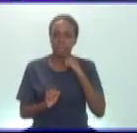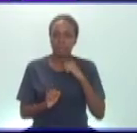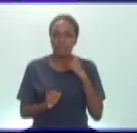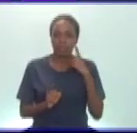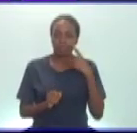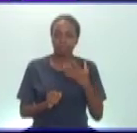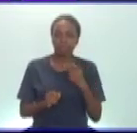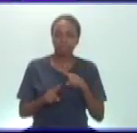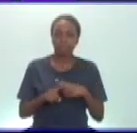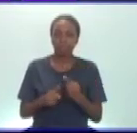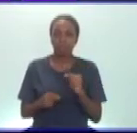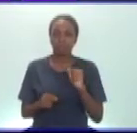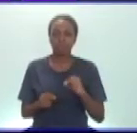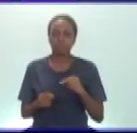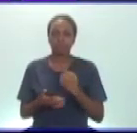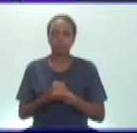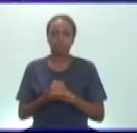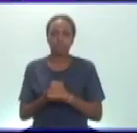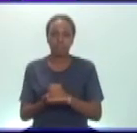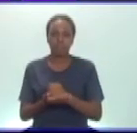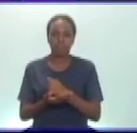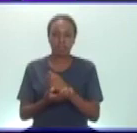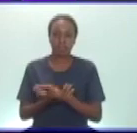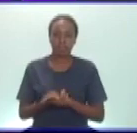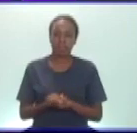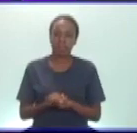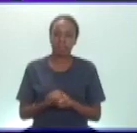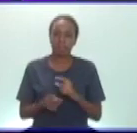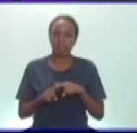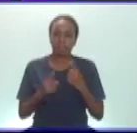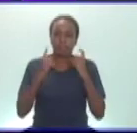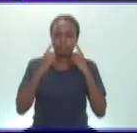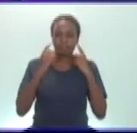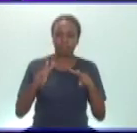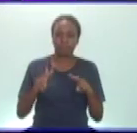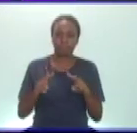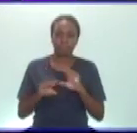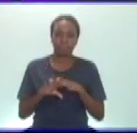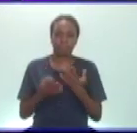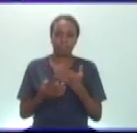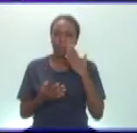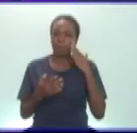asignatura, es una herramienta de vida, es un alimento para el alma. Por tanto,